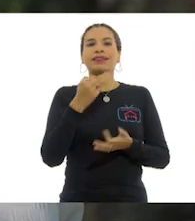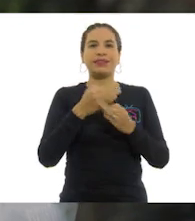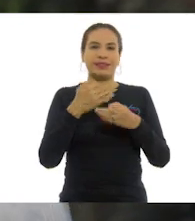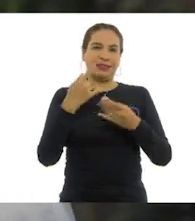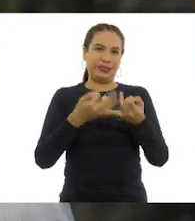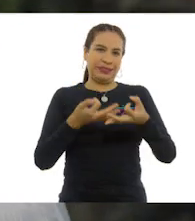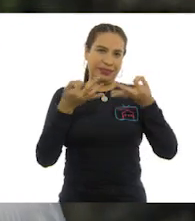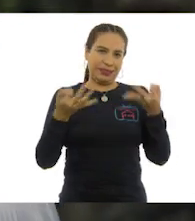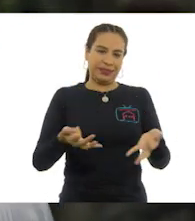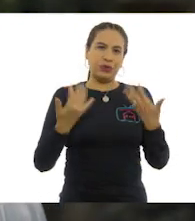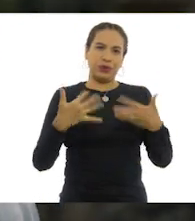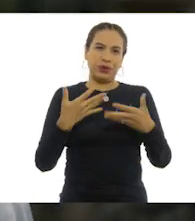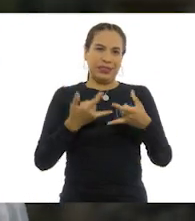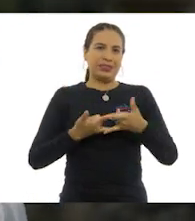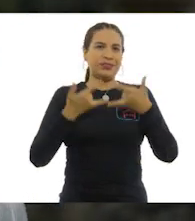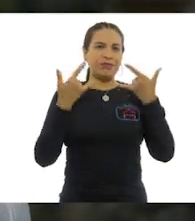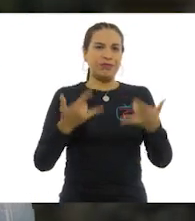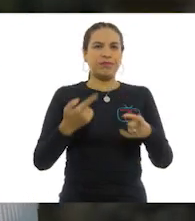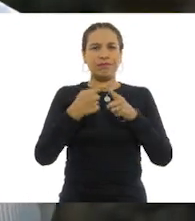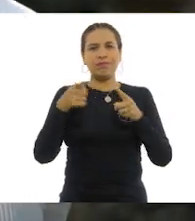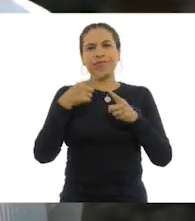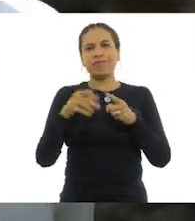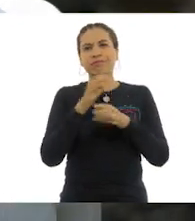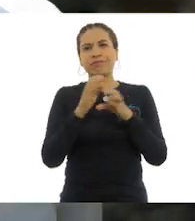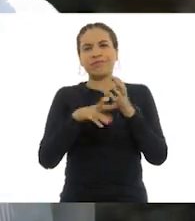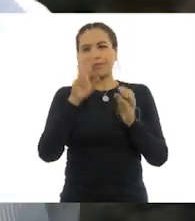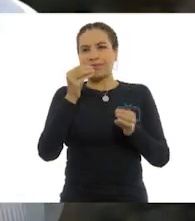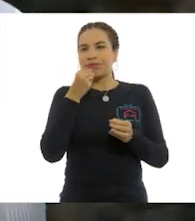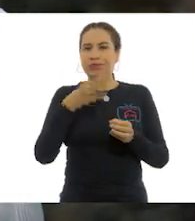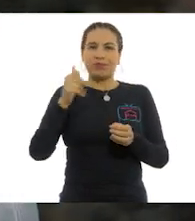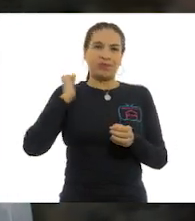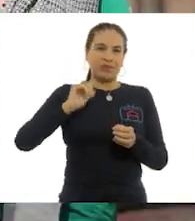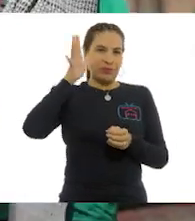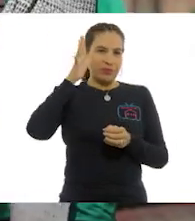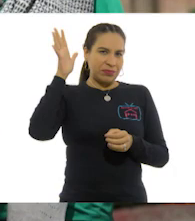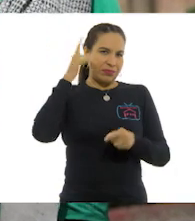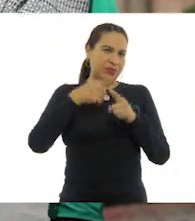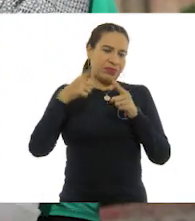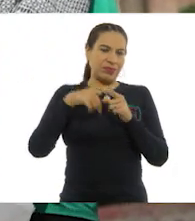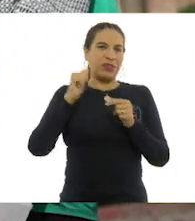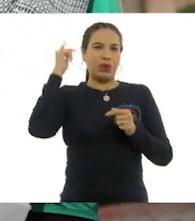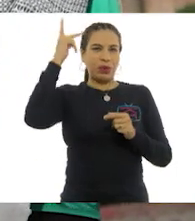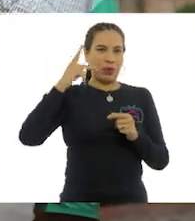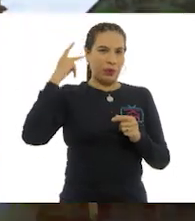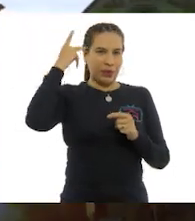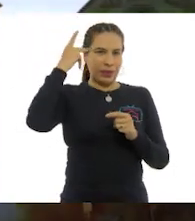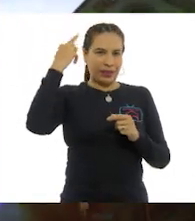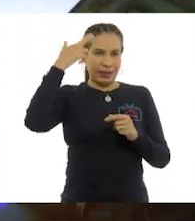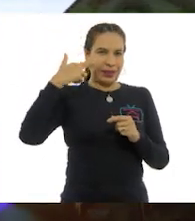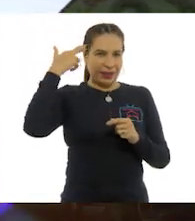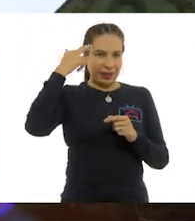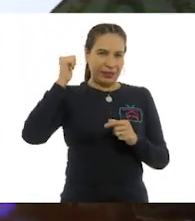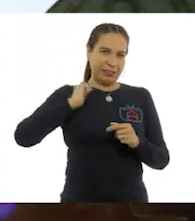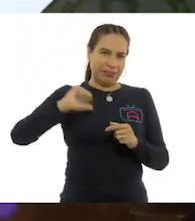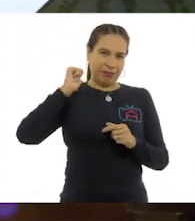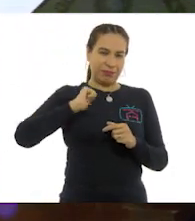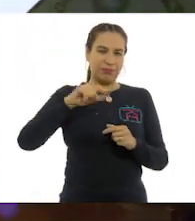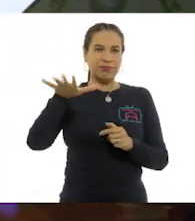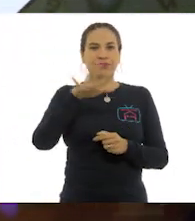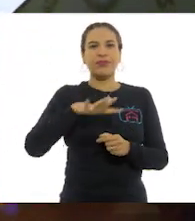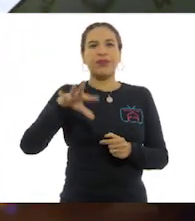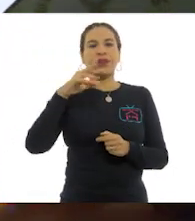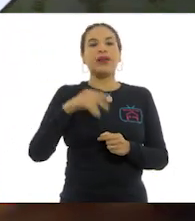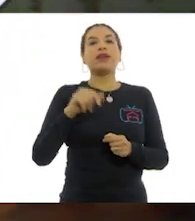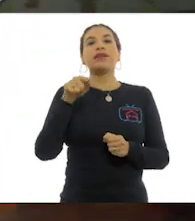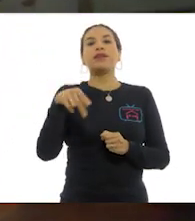con tanta historia y con tantos pasajes, tanto prehispánicos como virreinales. Así es, así es. La hacienda, tradicionalmente